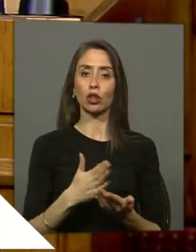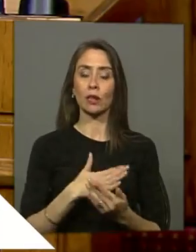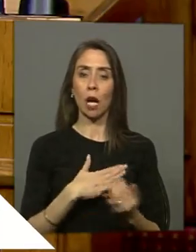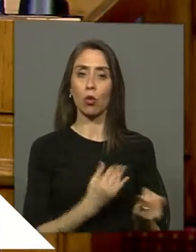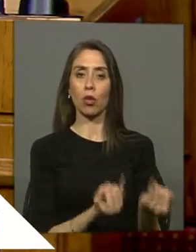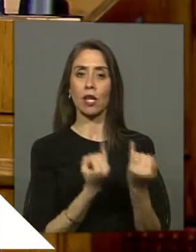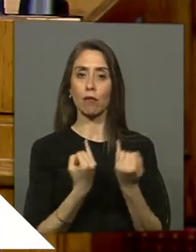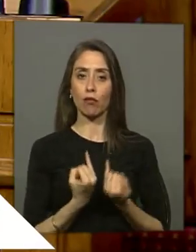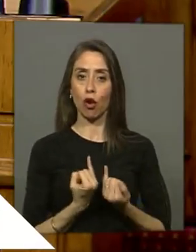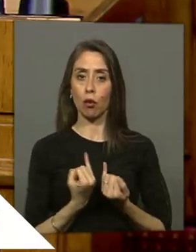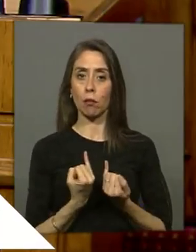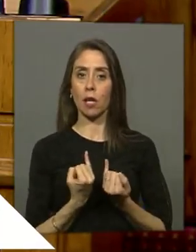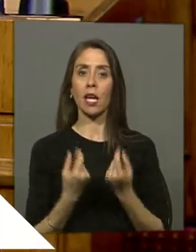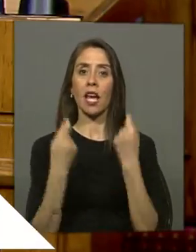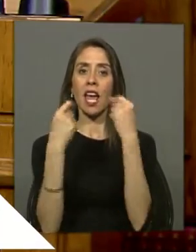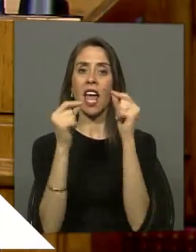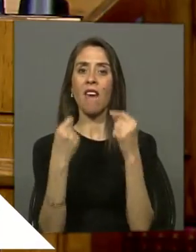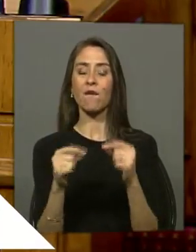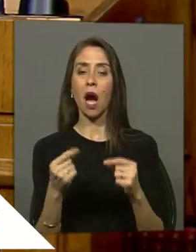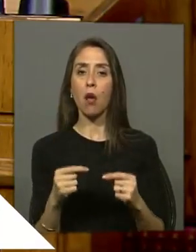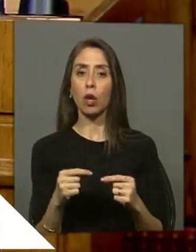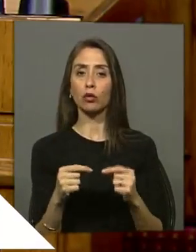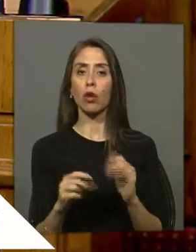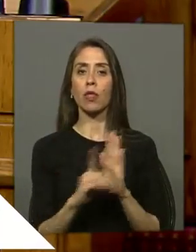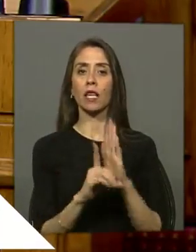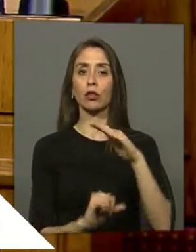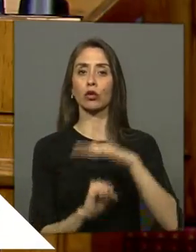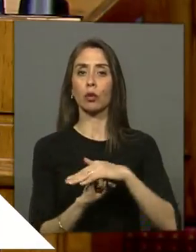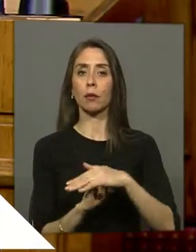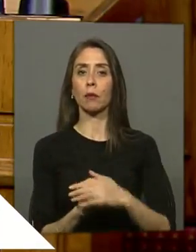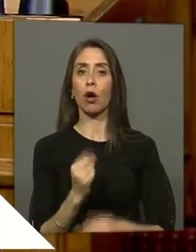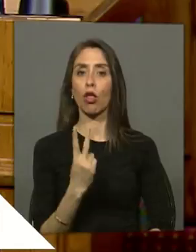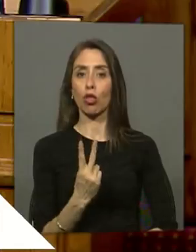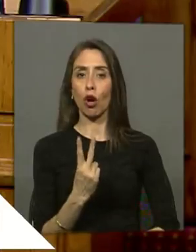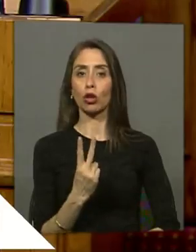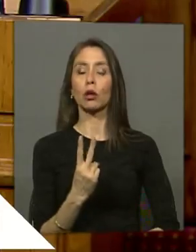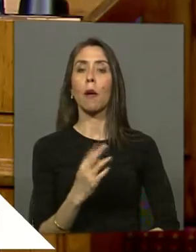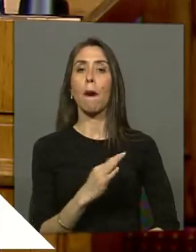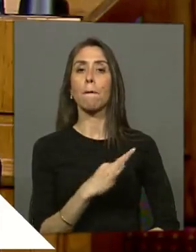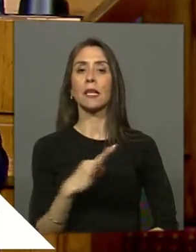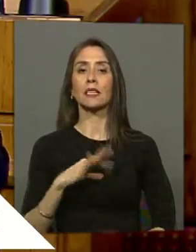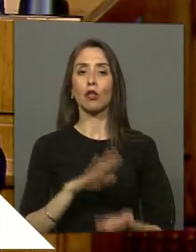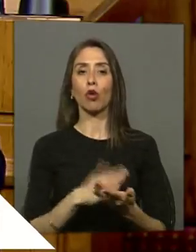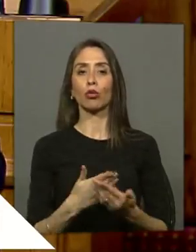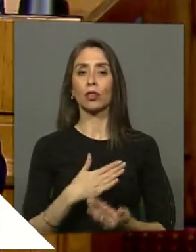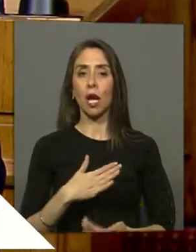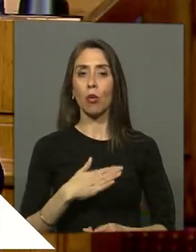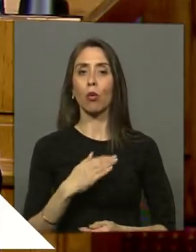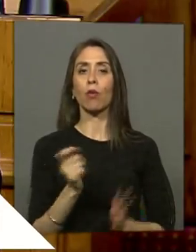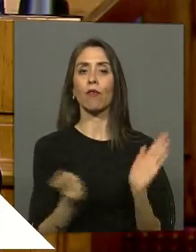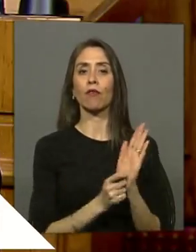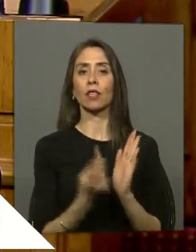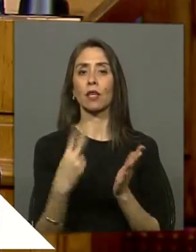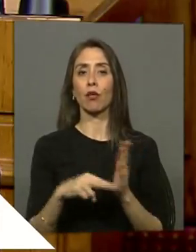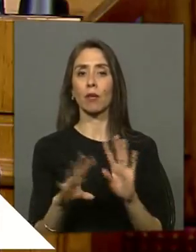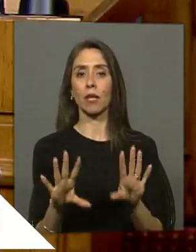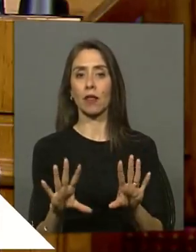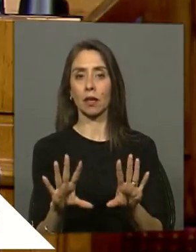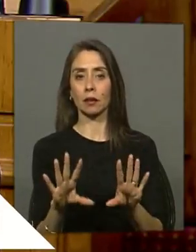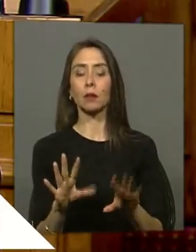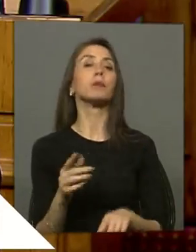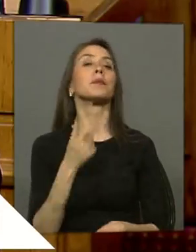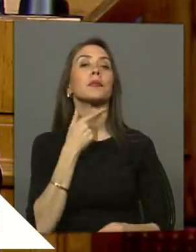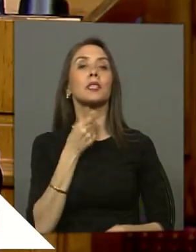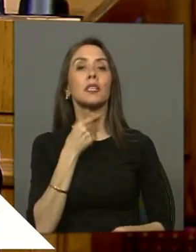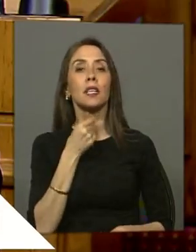informe con respecto a la evaluación del decreto supremo número 2 del mensal del año 2010 me